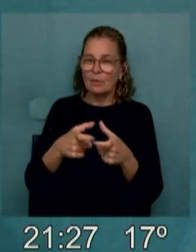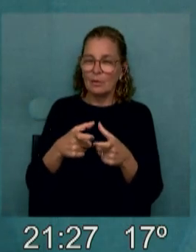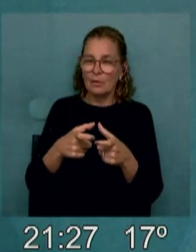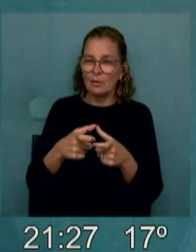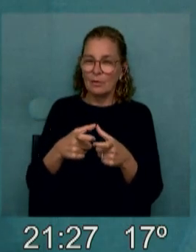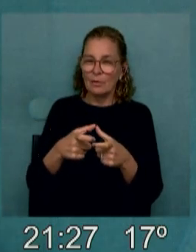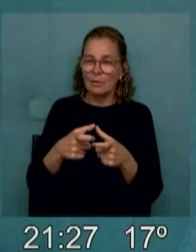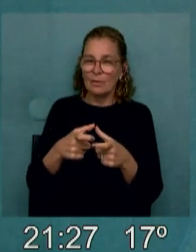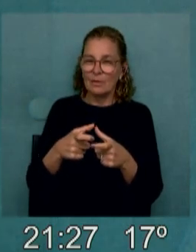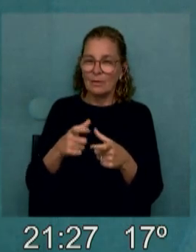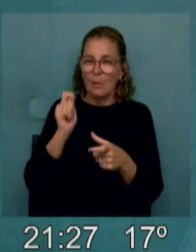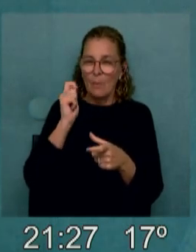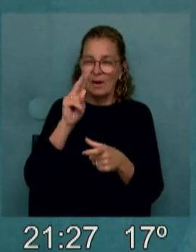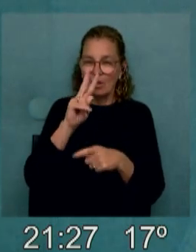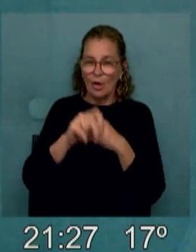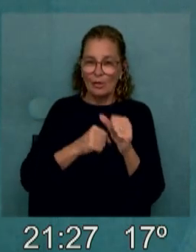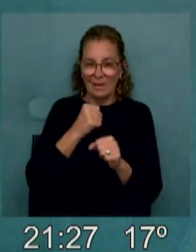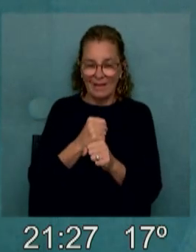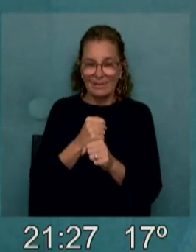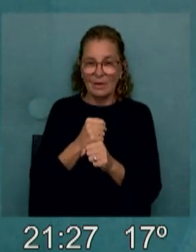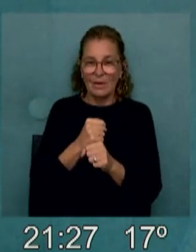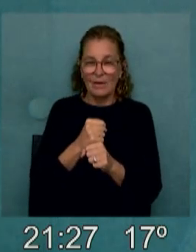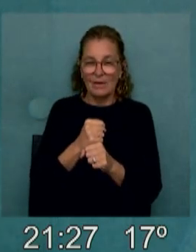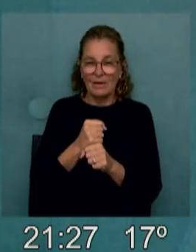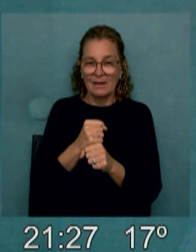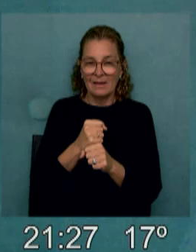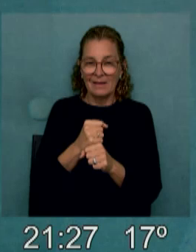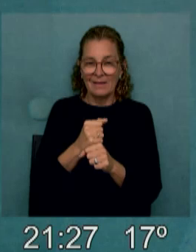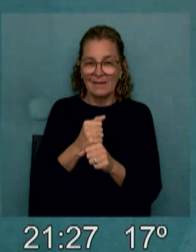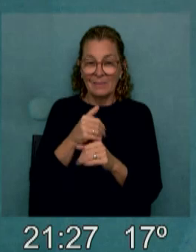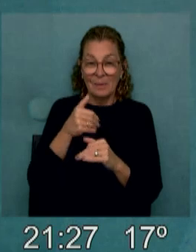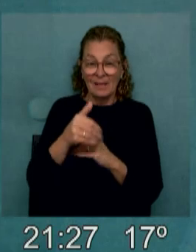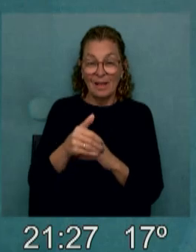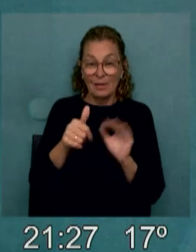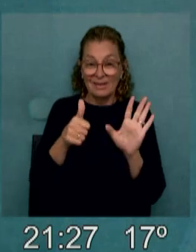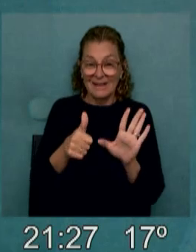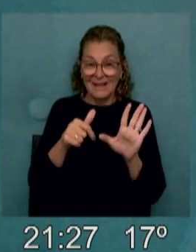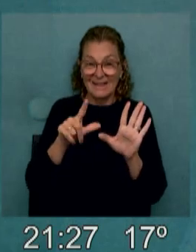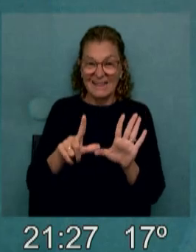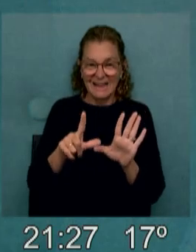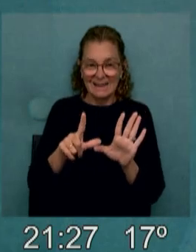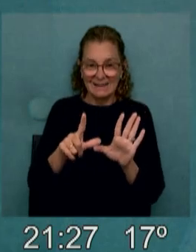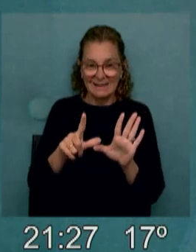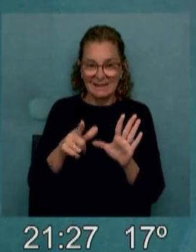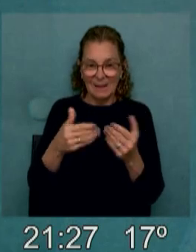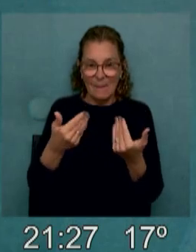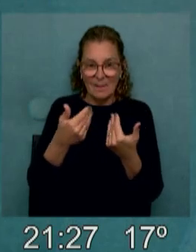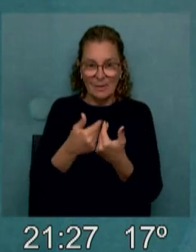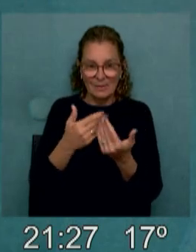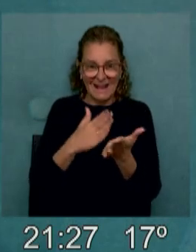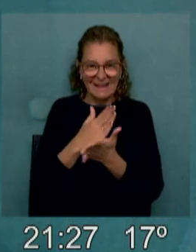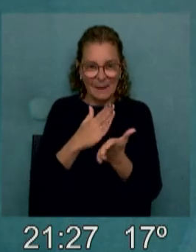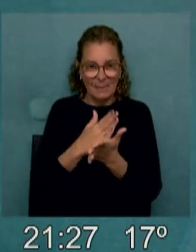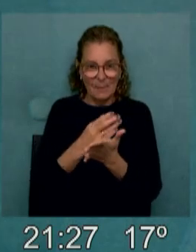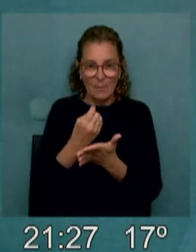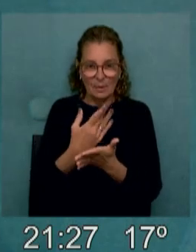del disco. Nuestro disco va a cumplir 2 años, que van a haber pasado 6, 7, bueno, no vamos a tener esta misma pregunta siempre de